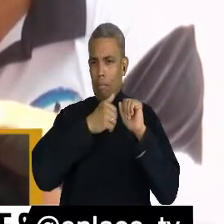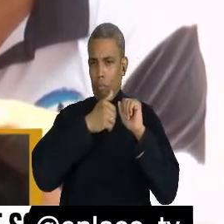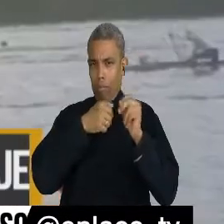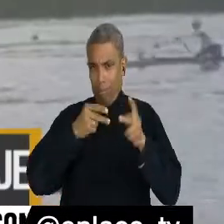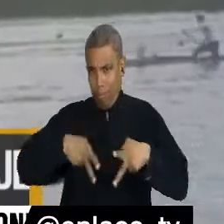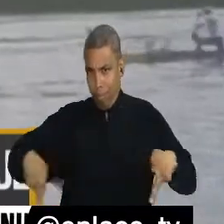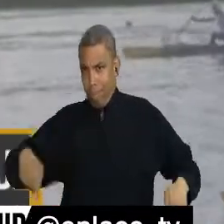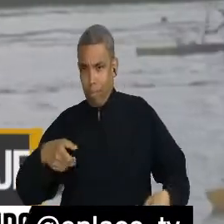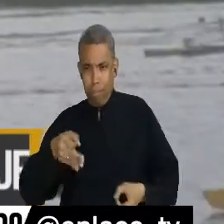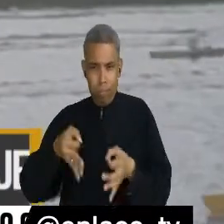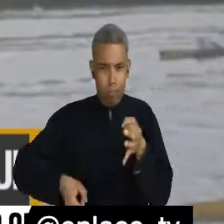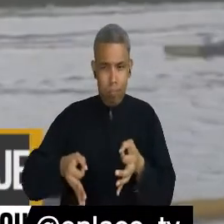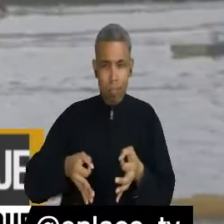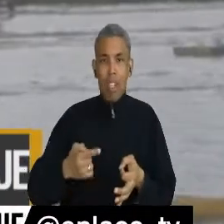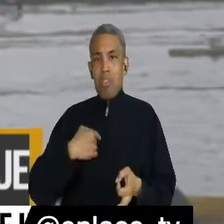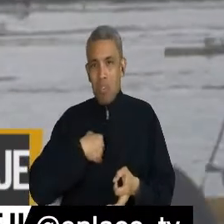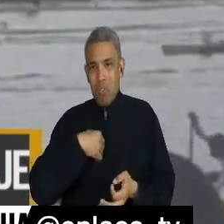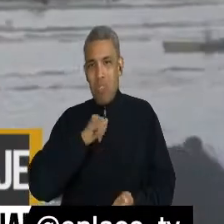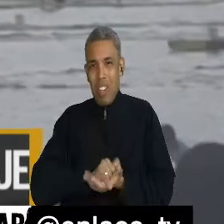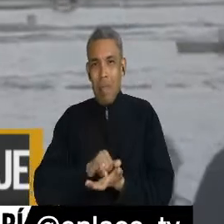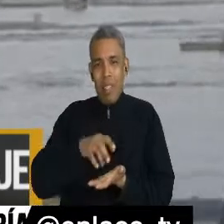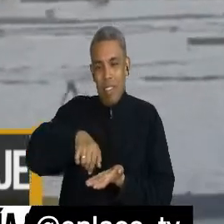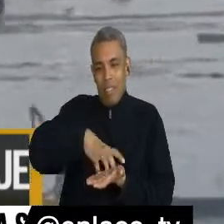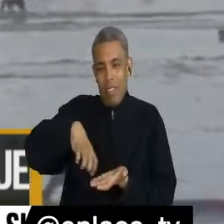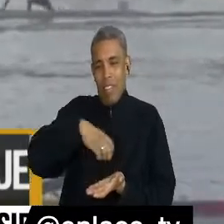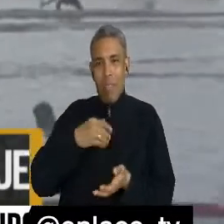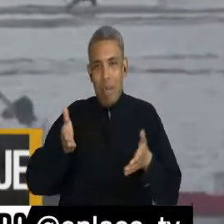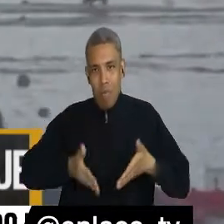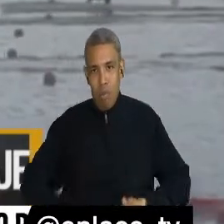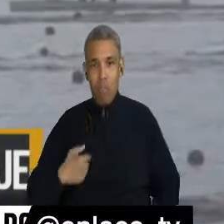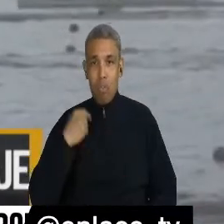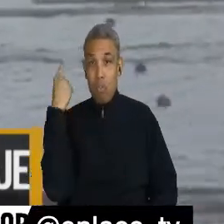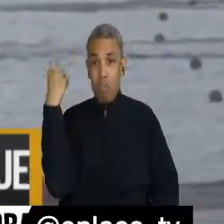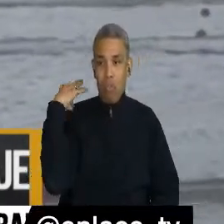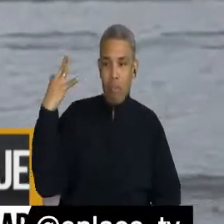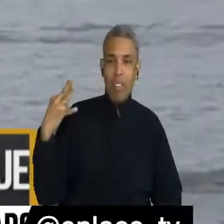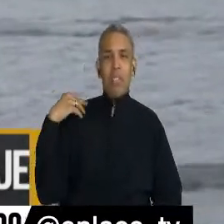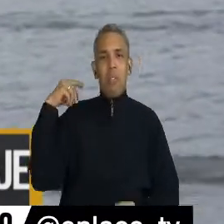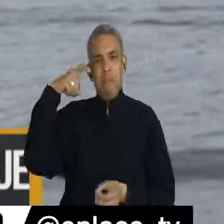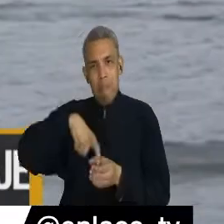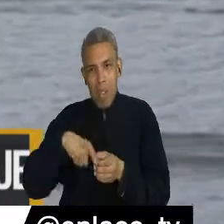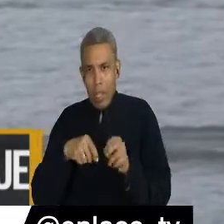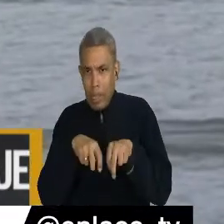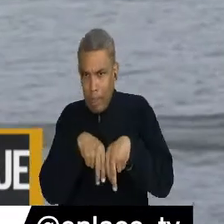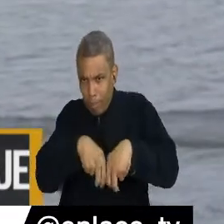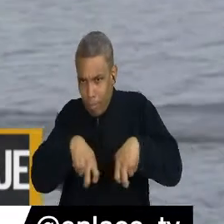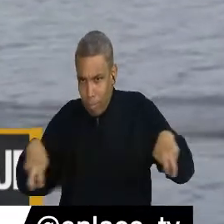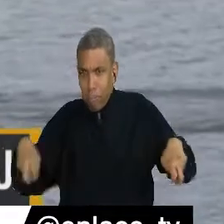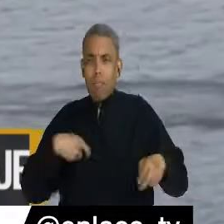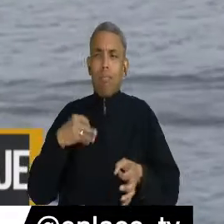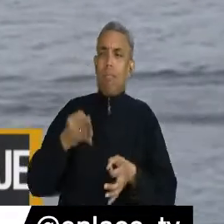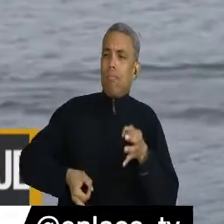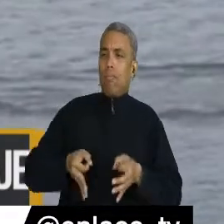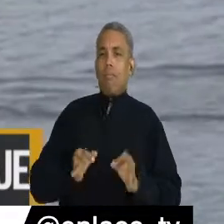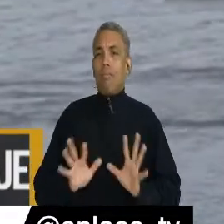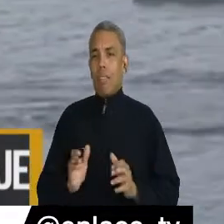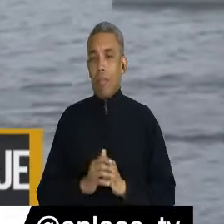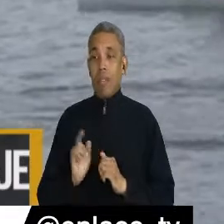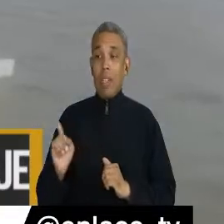Santander, solo Janet Yesenia Alvarado. El deporte en general me gusta mucho y el esfuerzo que están haciendo nuestros jóvenes santanderianos, en especial